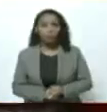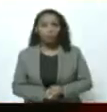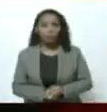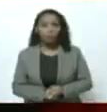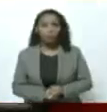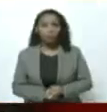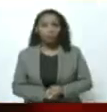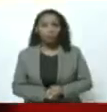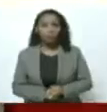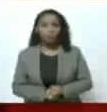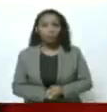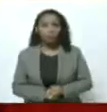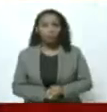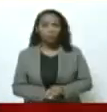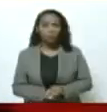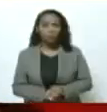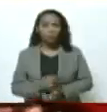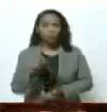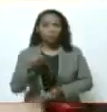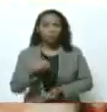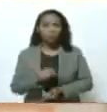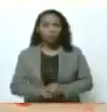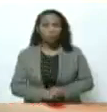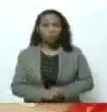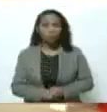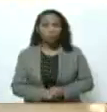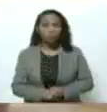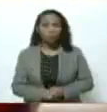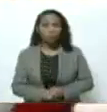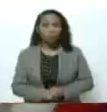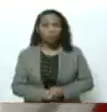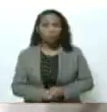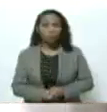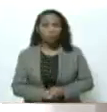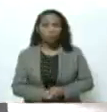Sí, aquí lo que... Sí, no, aquí lo que...